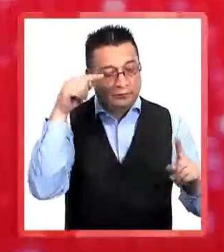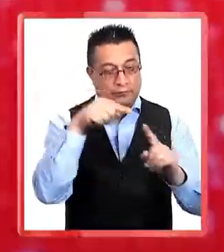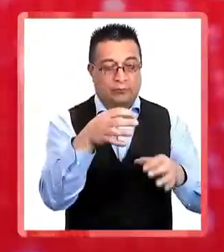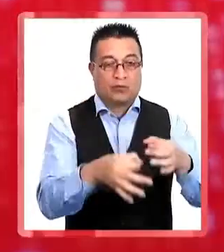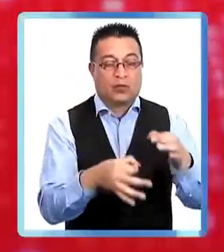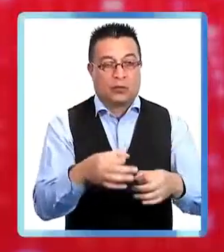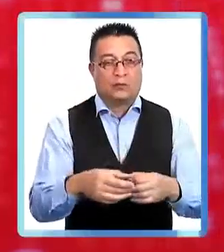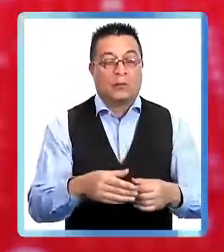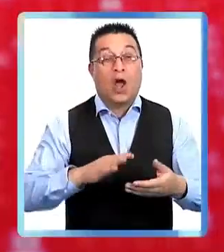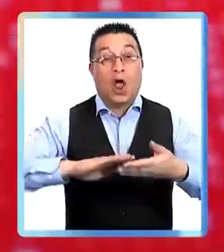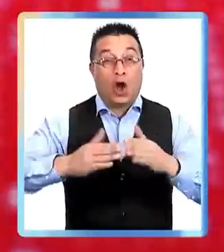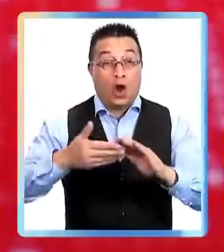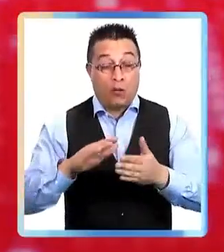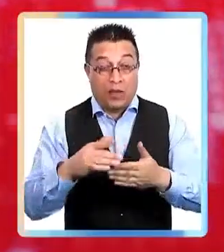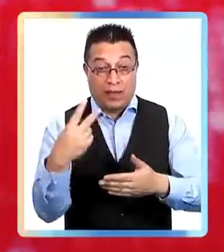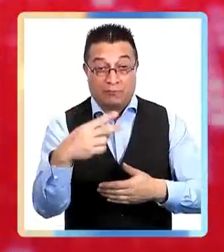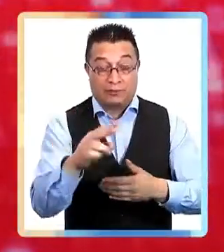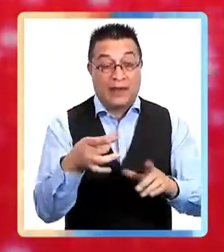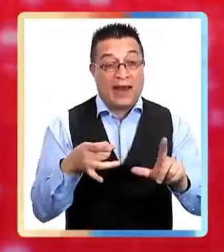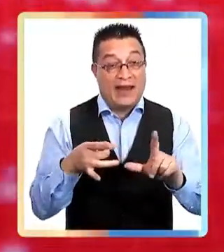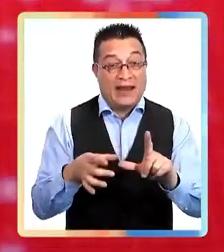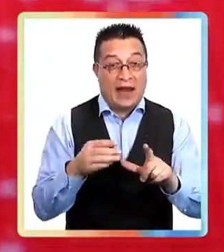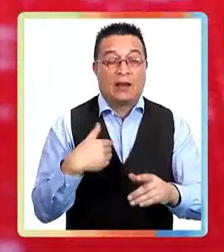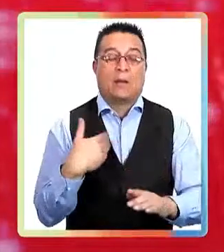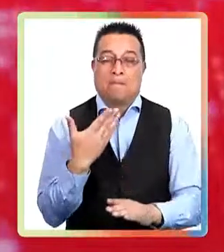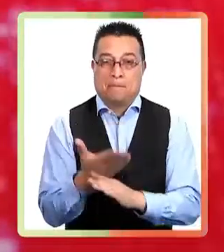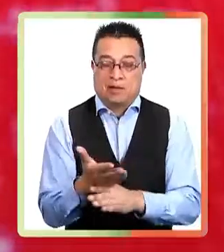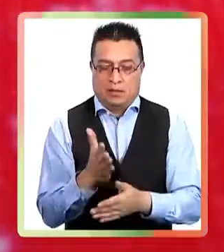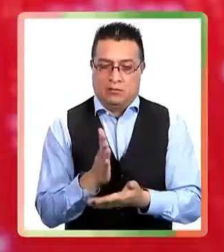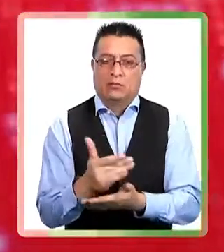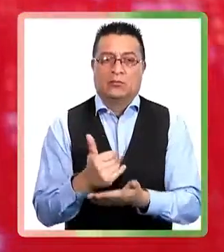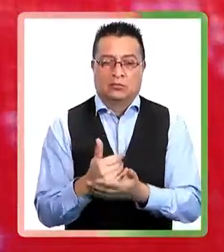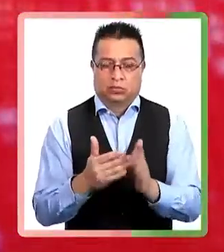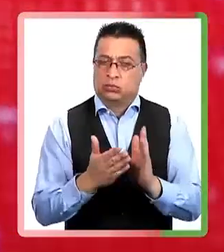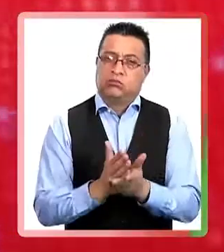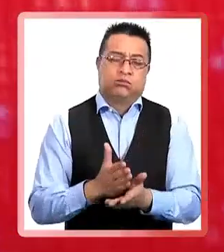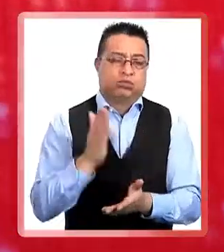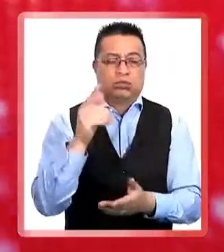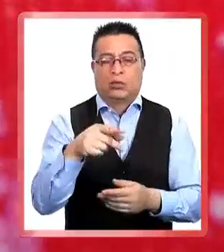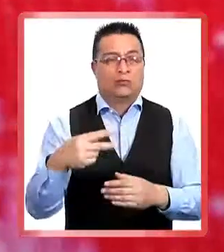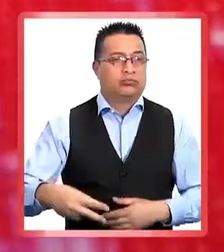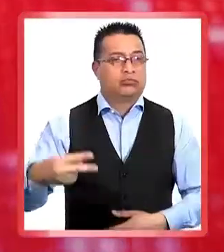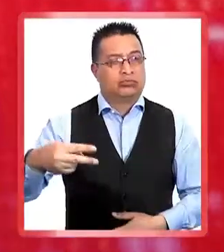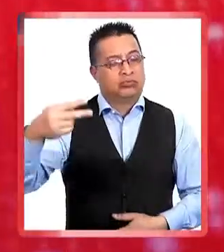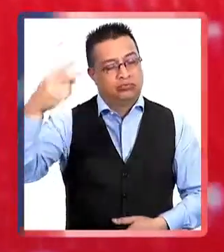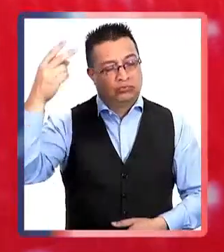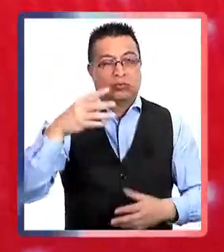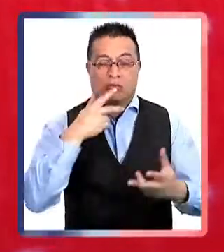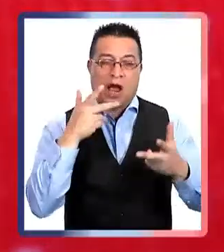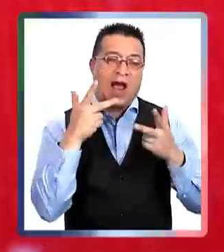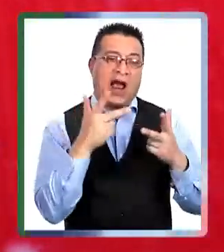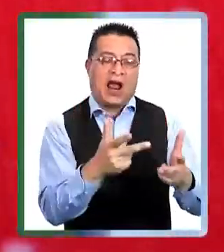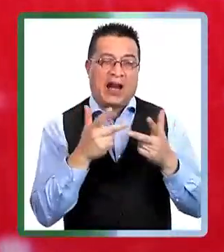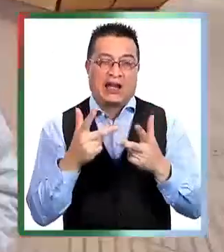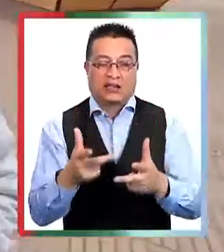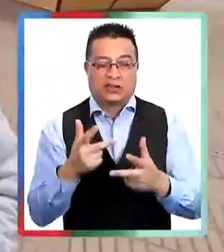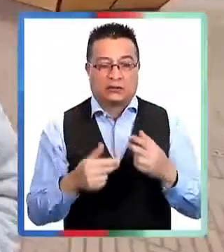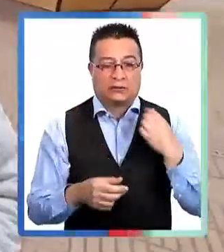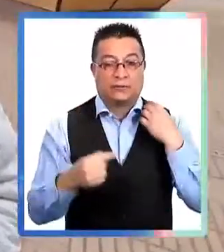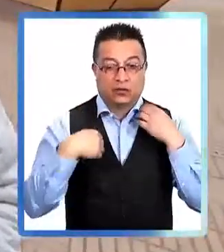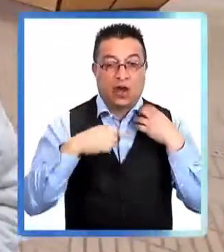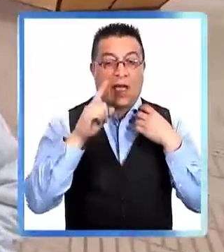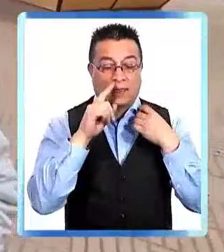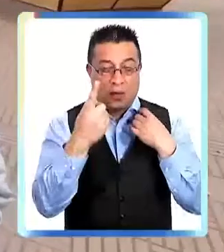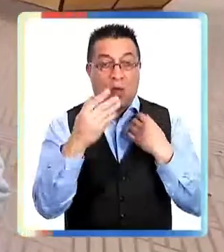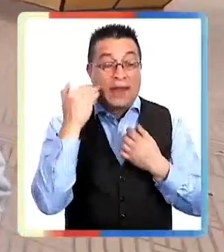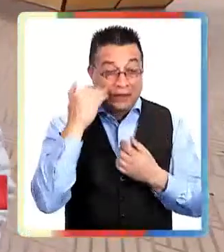penal. La comunidad en Linares pide se tomen medidas ante esta escalada de agresividad. Yo tengo un